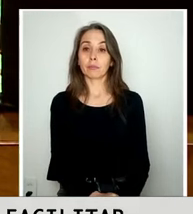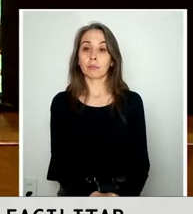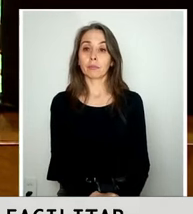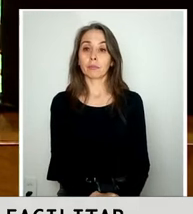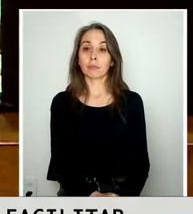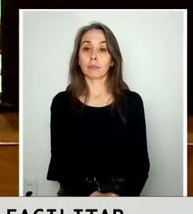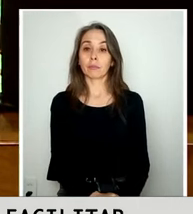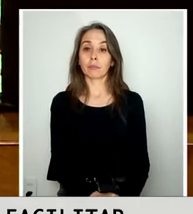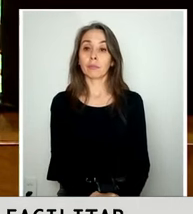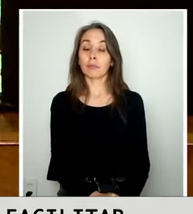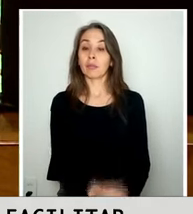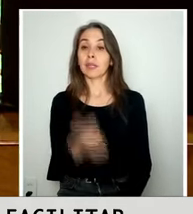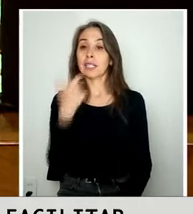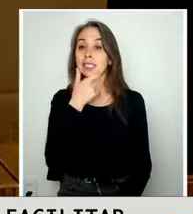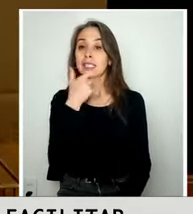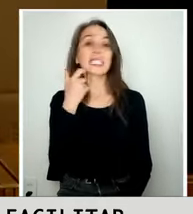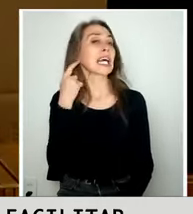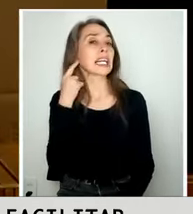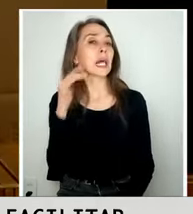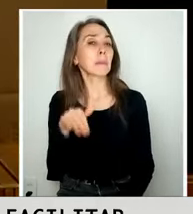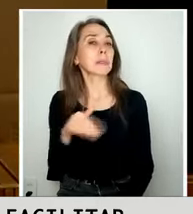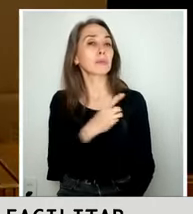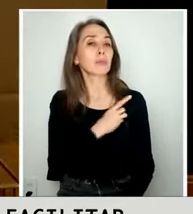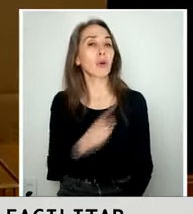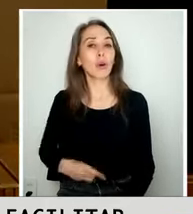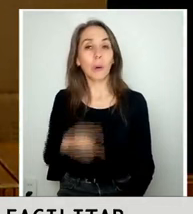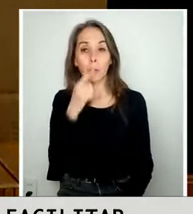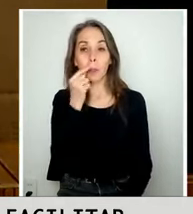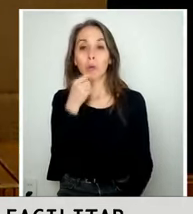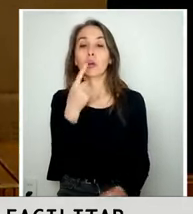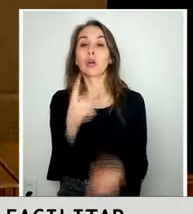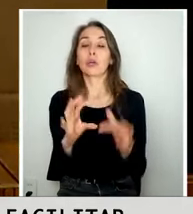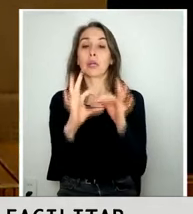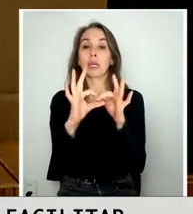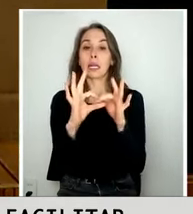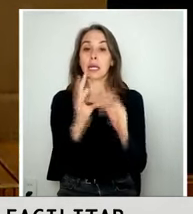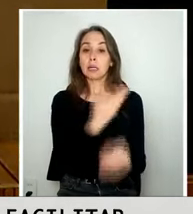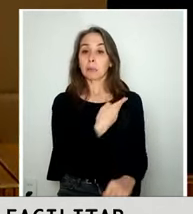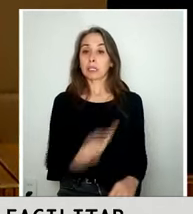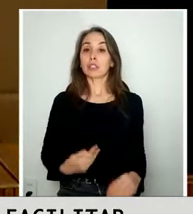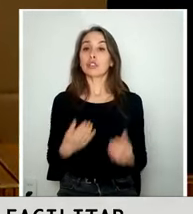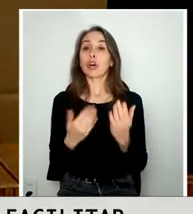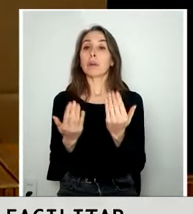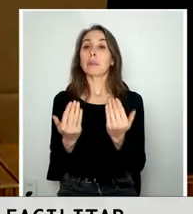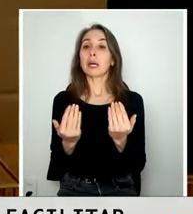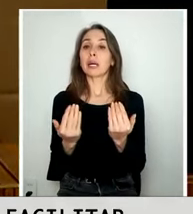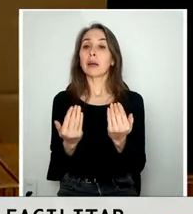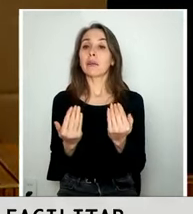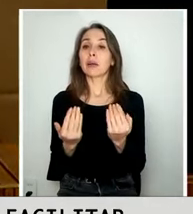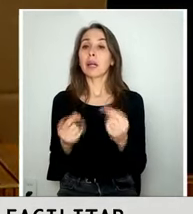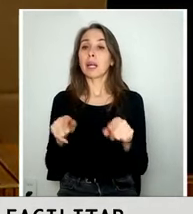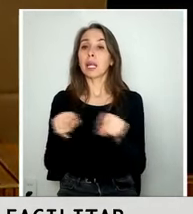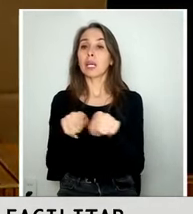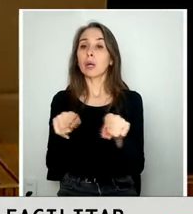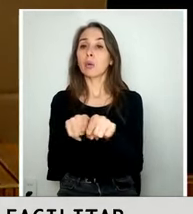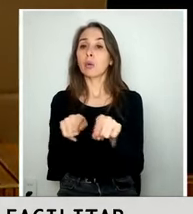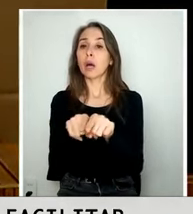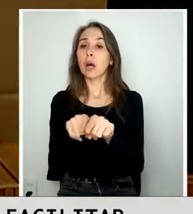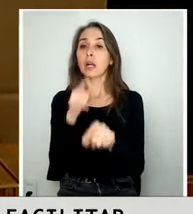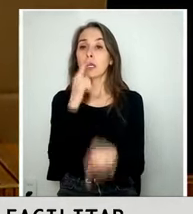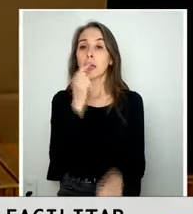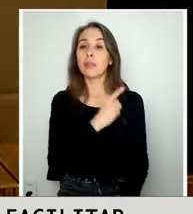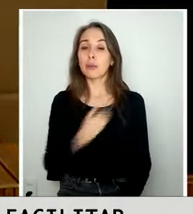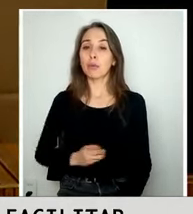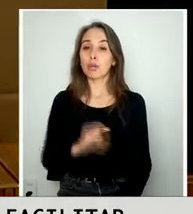gracias gracias presidenta pero yo habría esperado una presentación igual como la que le hizo al diputado y la vaca Pero